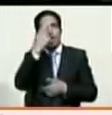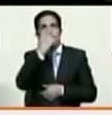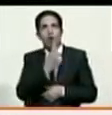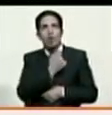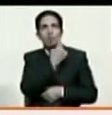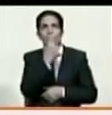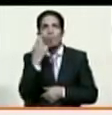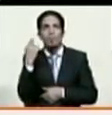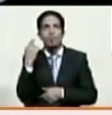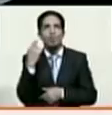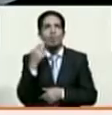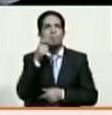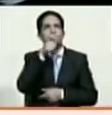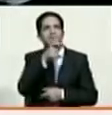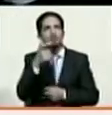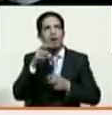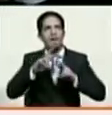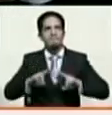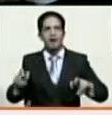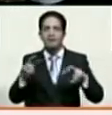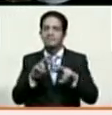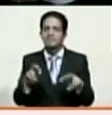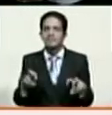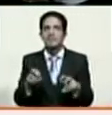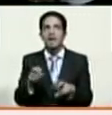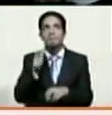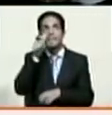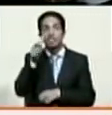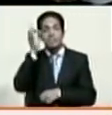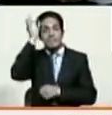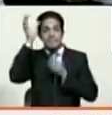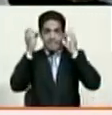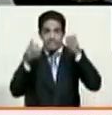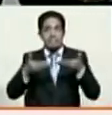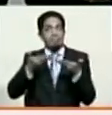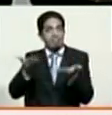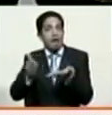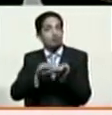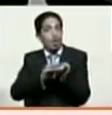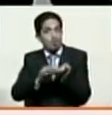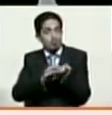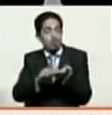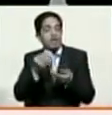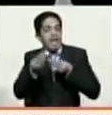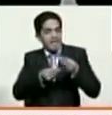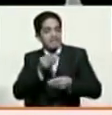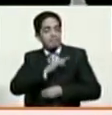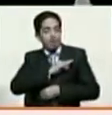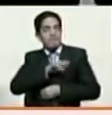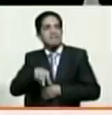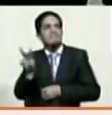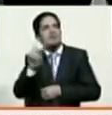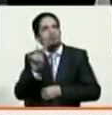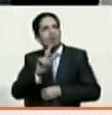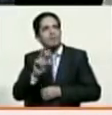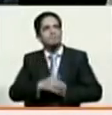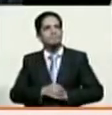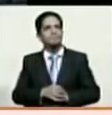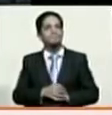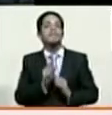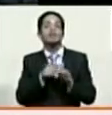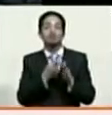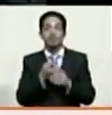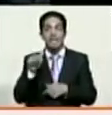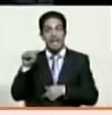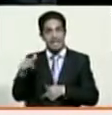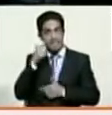nuestros investigadores, nuestros innovadores dando soluciones hechas por los venezolanos para Venezuela. Así que con